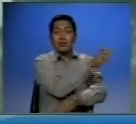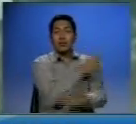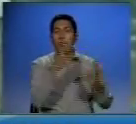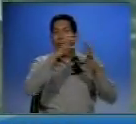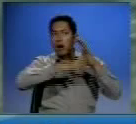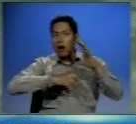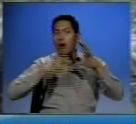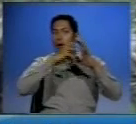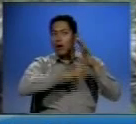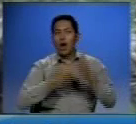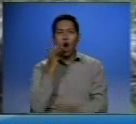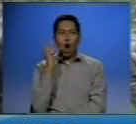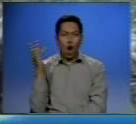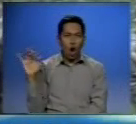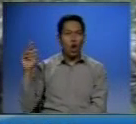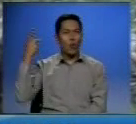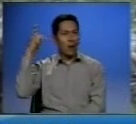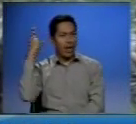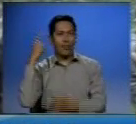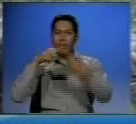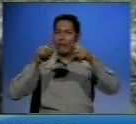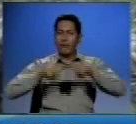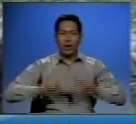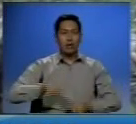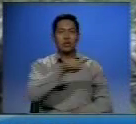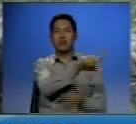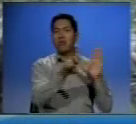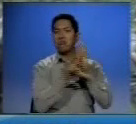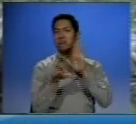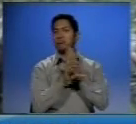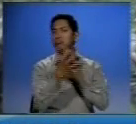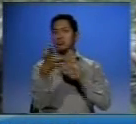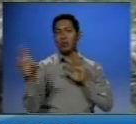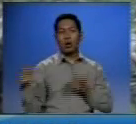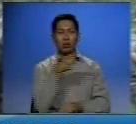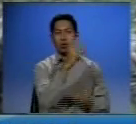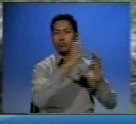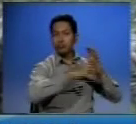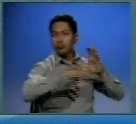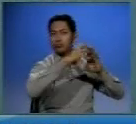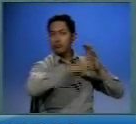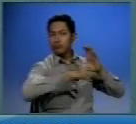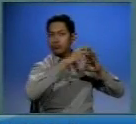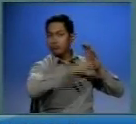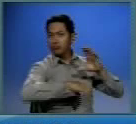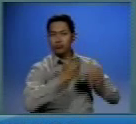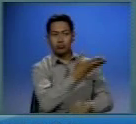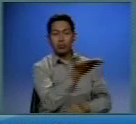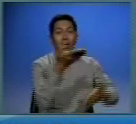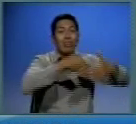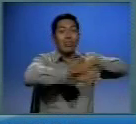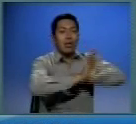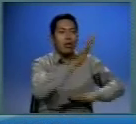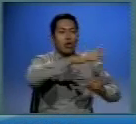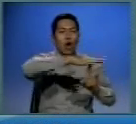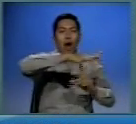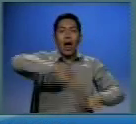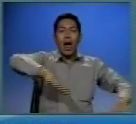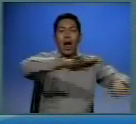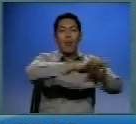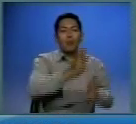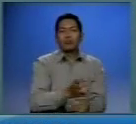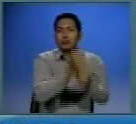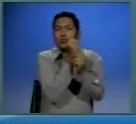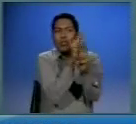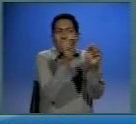minería ilegal. Esta acción es penada por la ley y peor aún si se considera que se la practicaba dentro de una reserva natural,